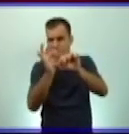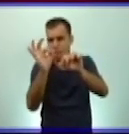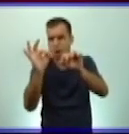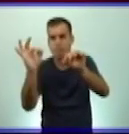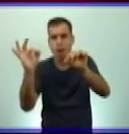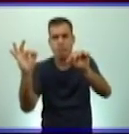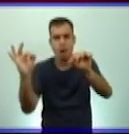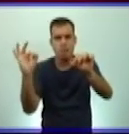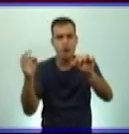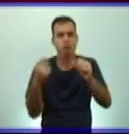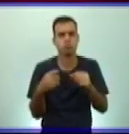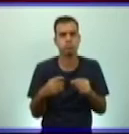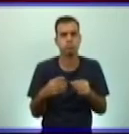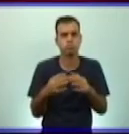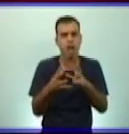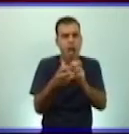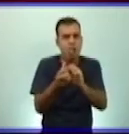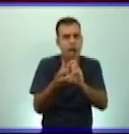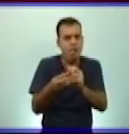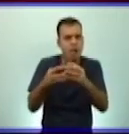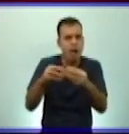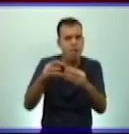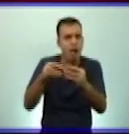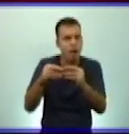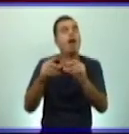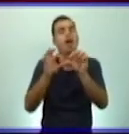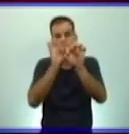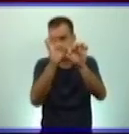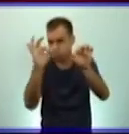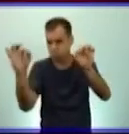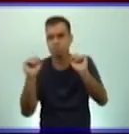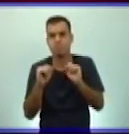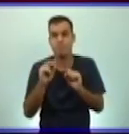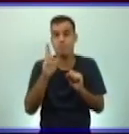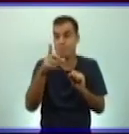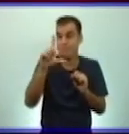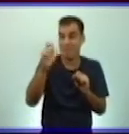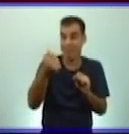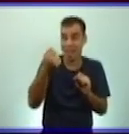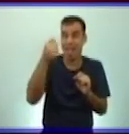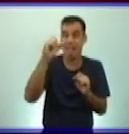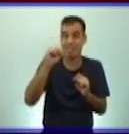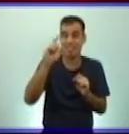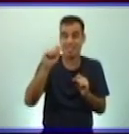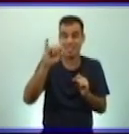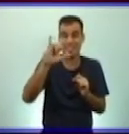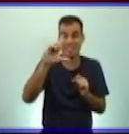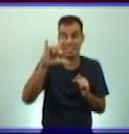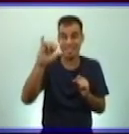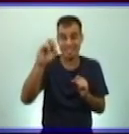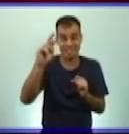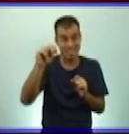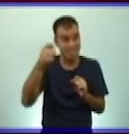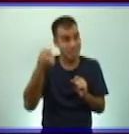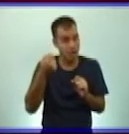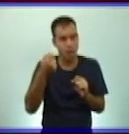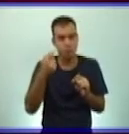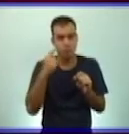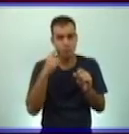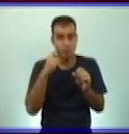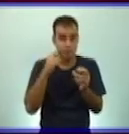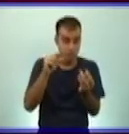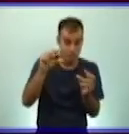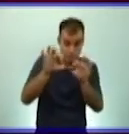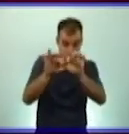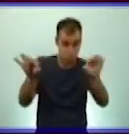plastilina. Y cuando pongan la llama de un mechero en un extremo, observen qué es lo que